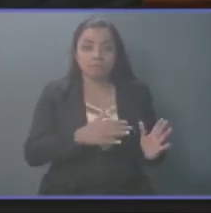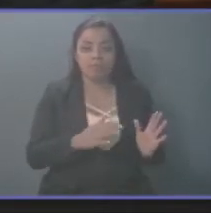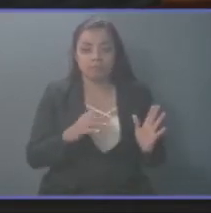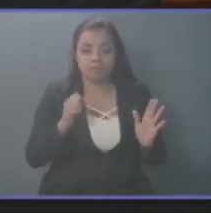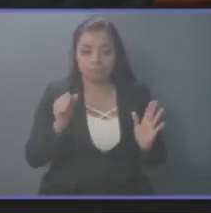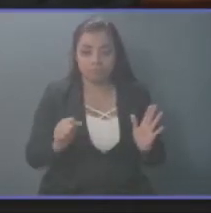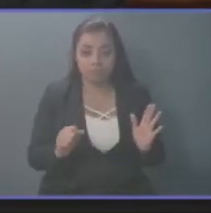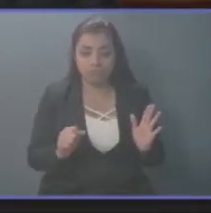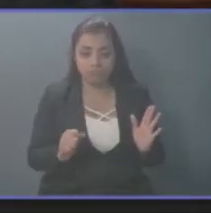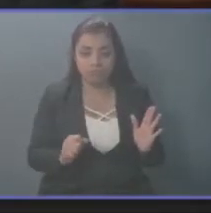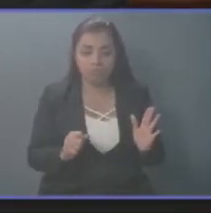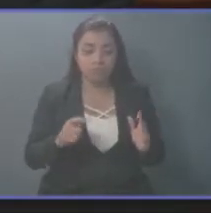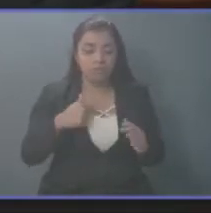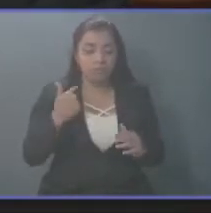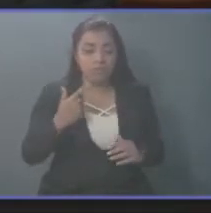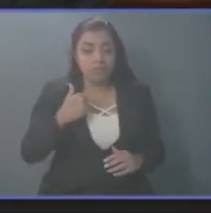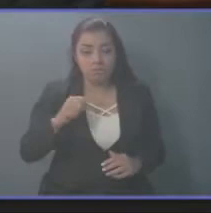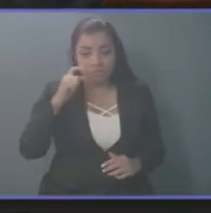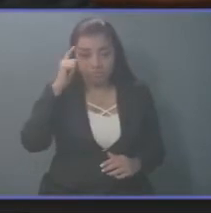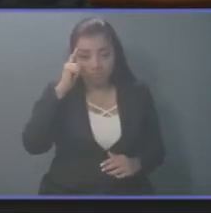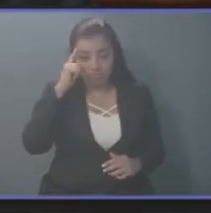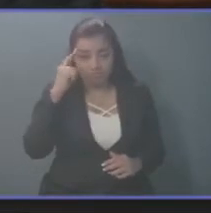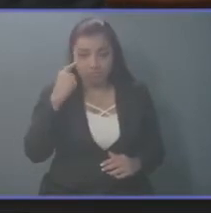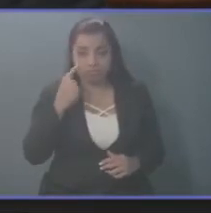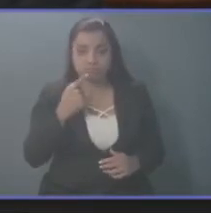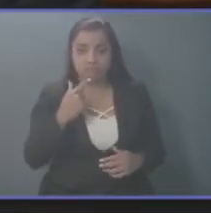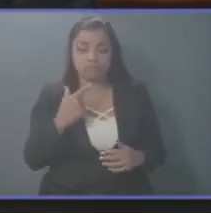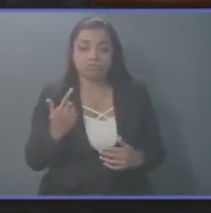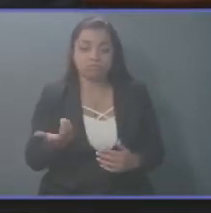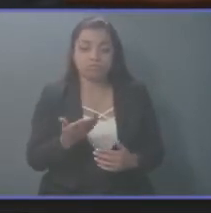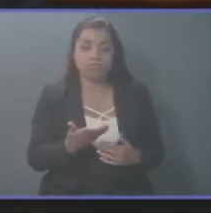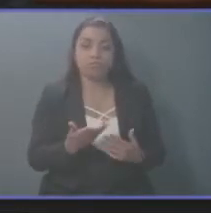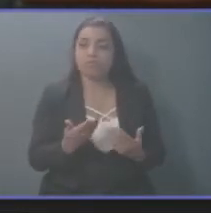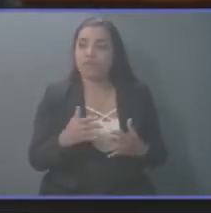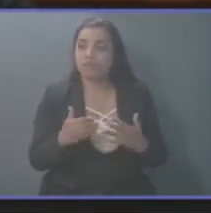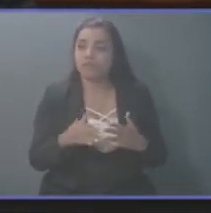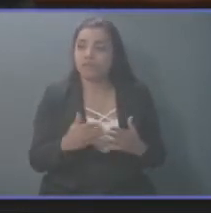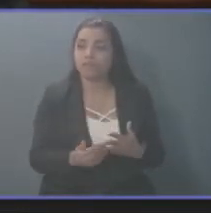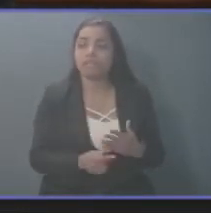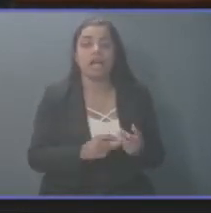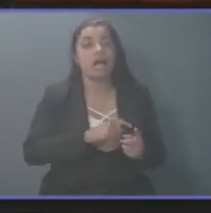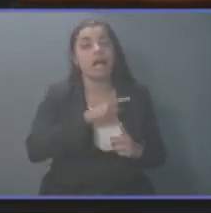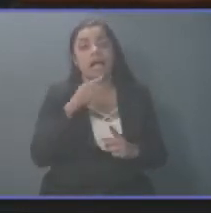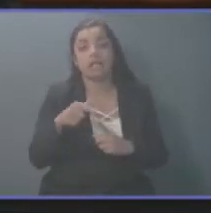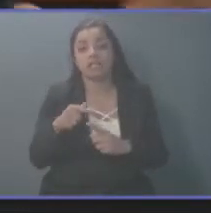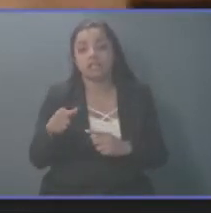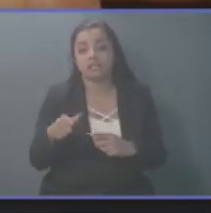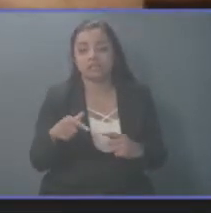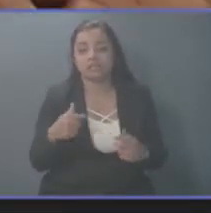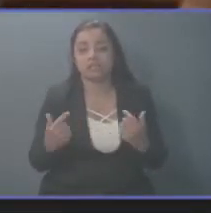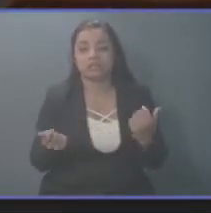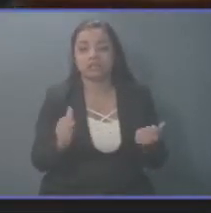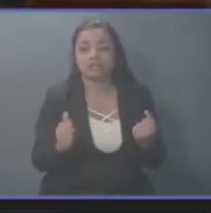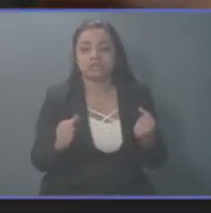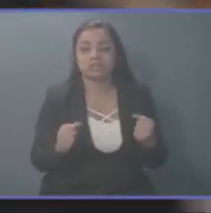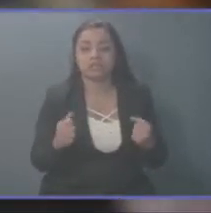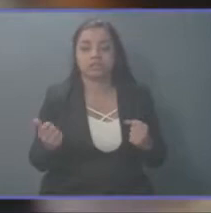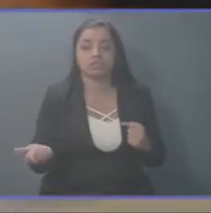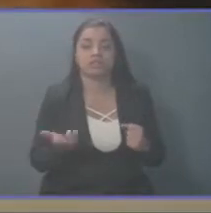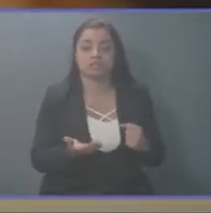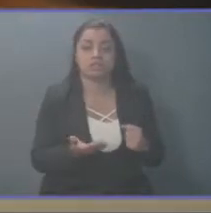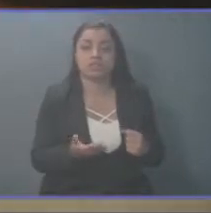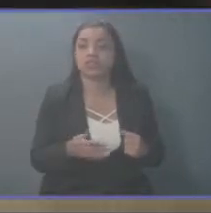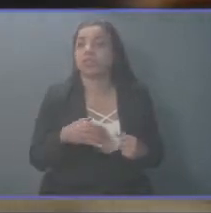por ganar simpatías que se traducen posteriormente en votos, hasta nos tropezamos para dar